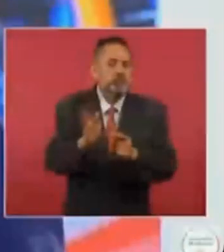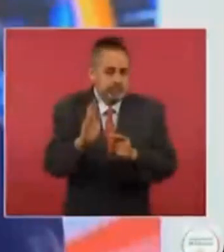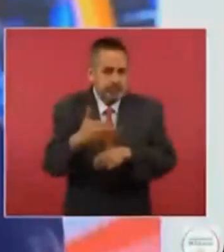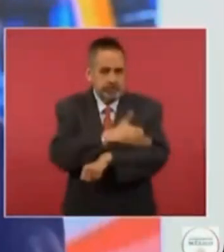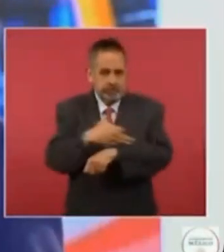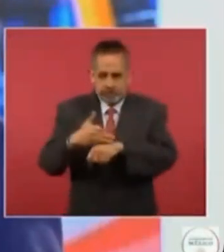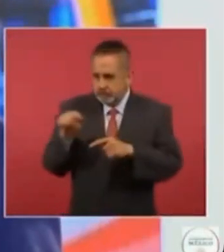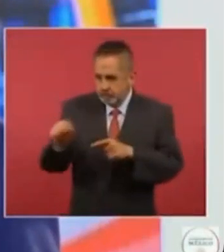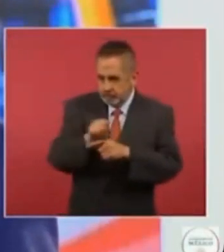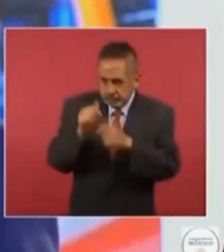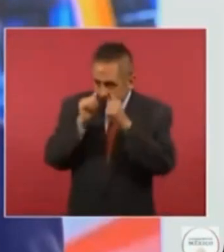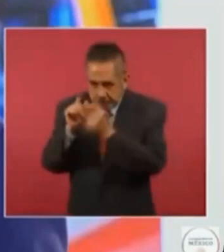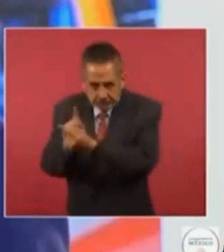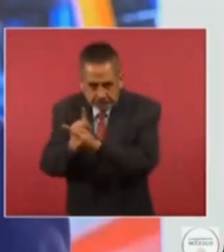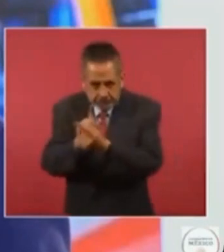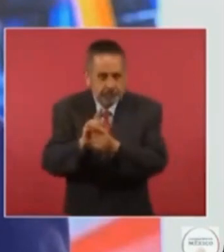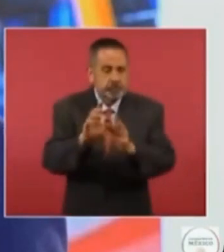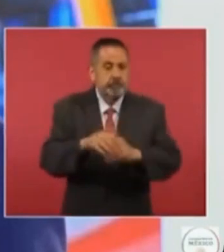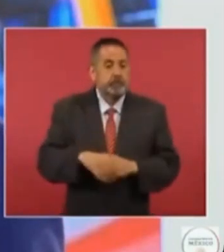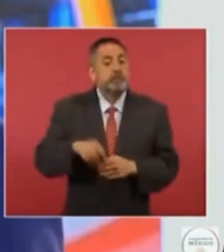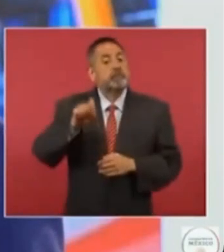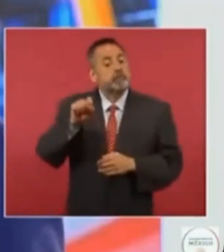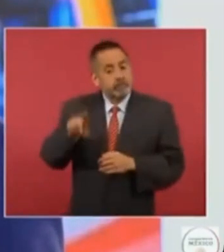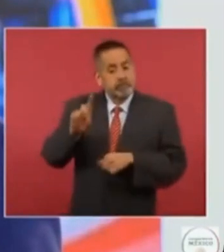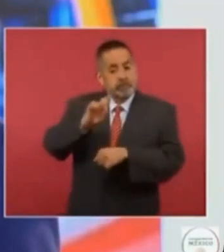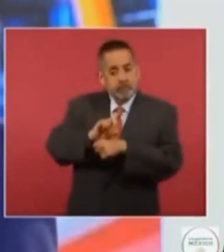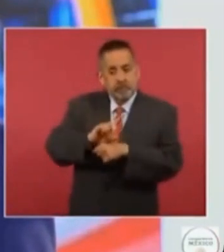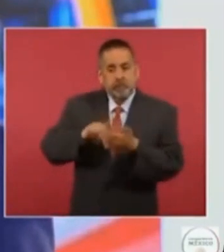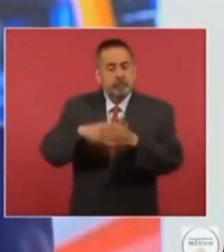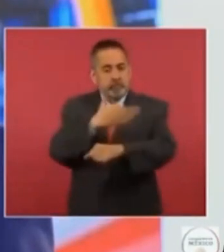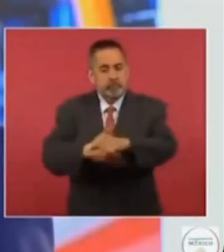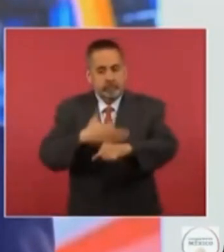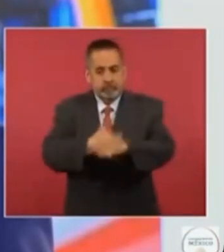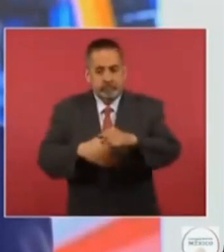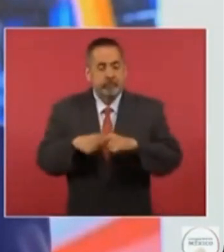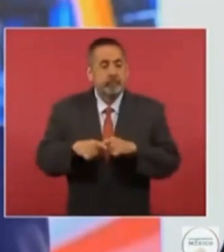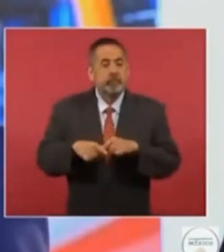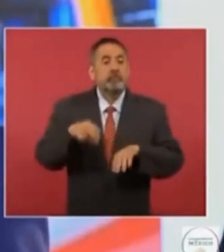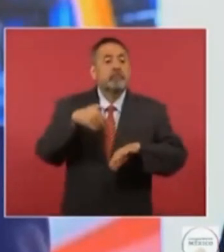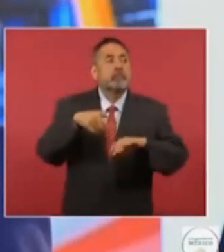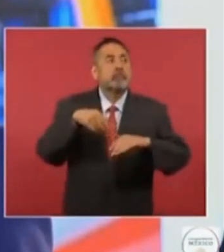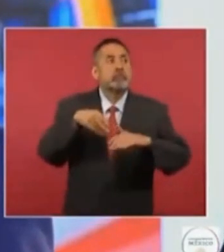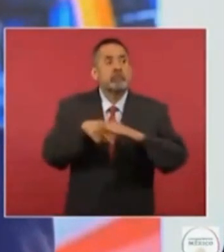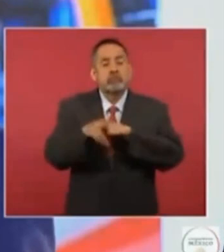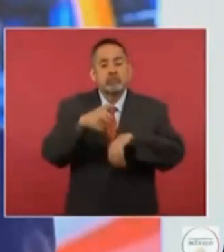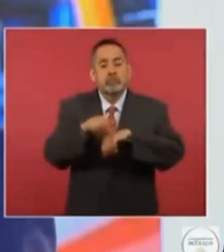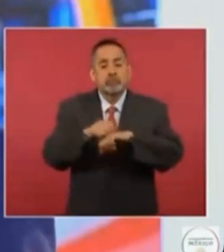presidencial por parte del movimiento. Amigos y amigas, con esto me despido. Ya sabes, si te gustó,